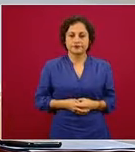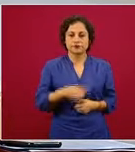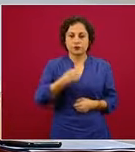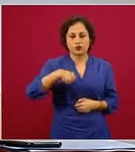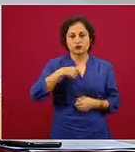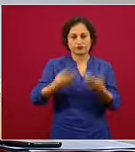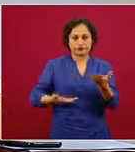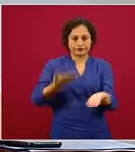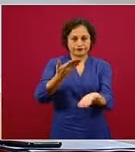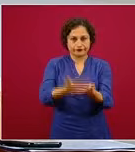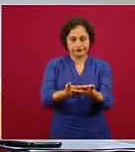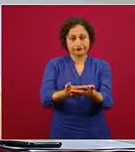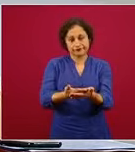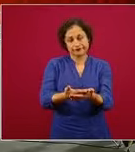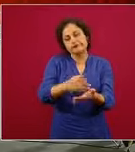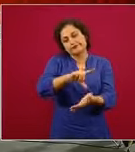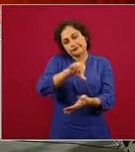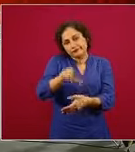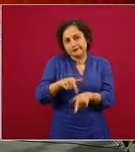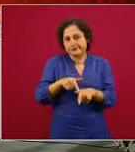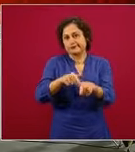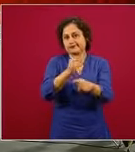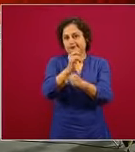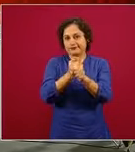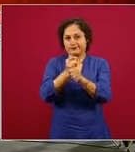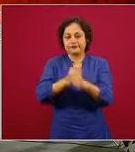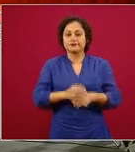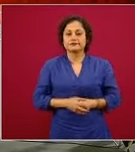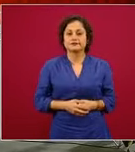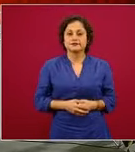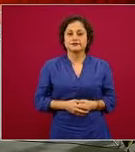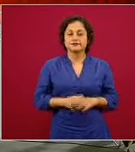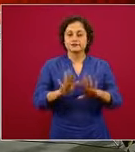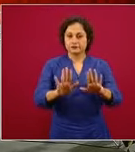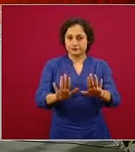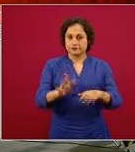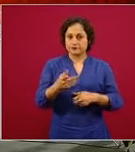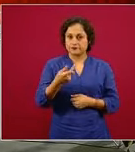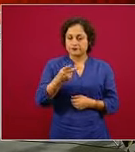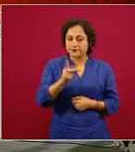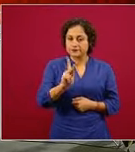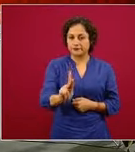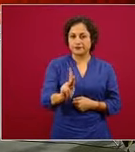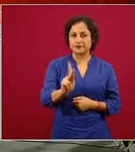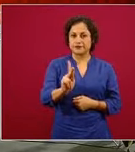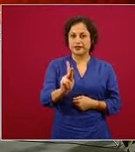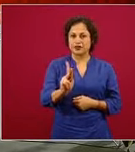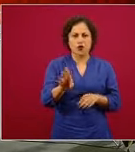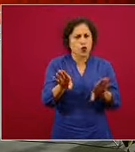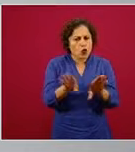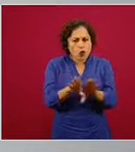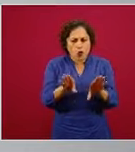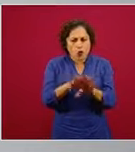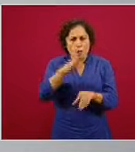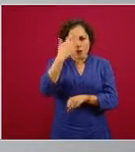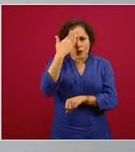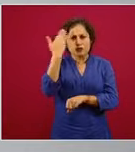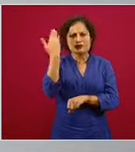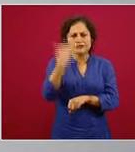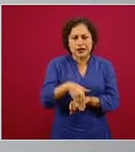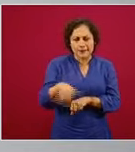para seguir estudiándolo. Pero bien, para conocer el objetivo de la elaboración de la